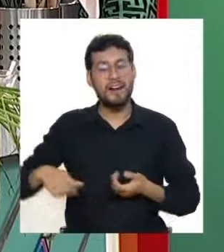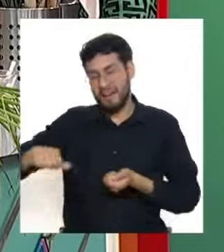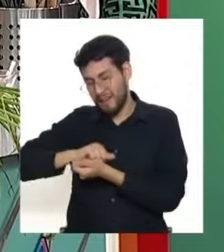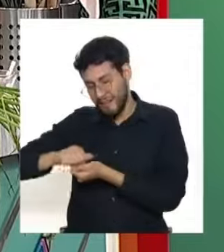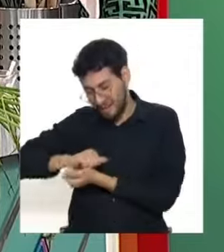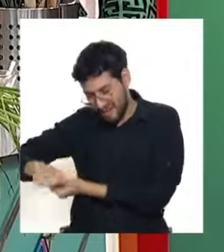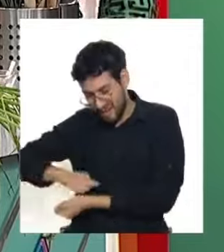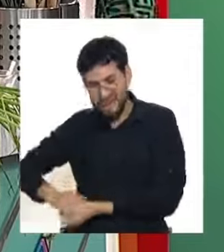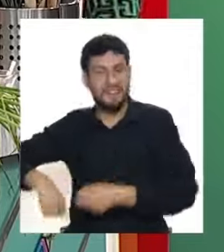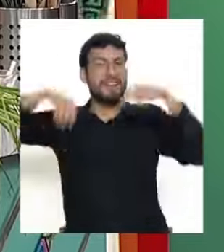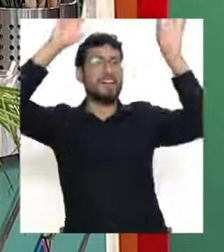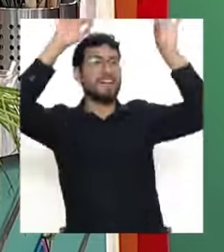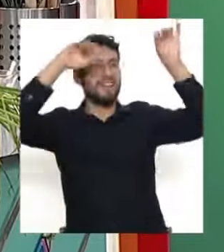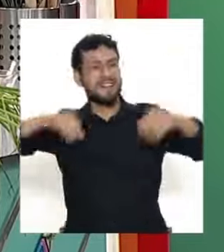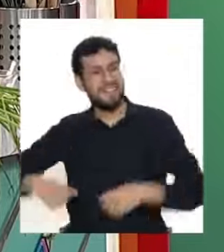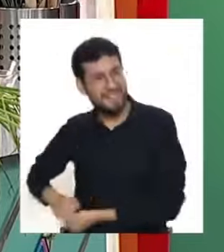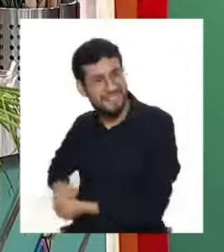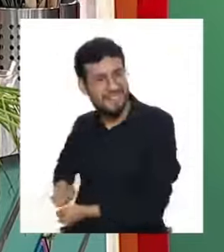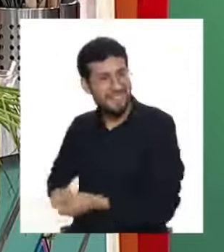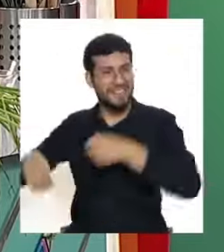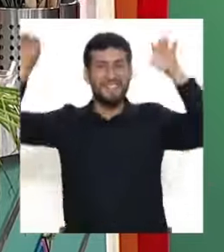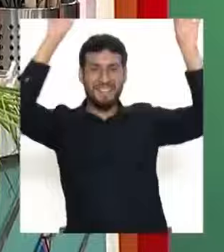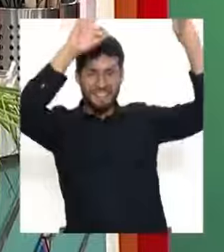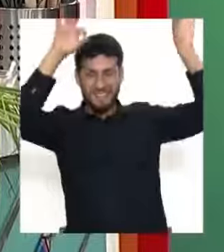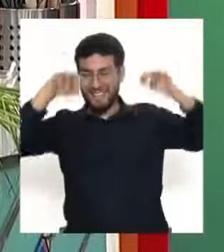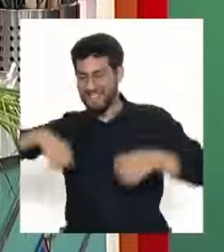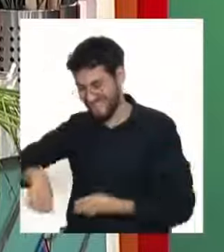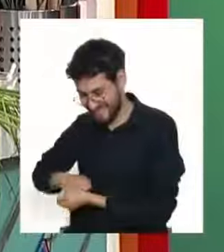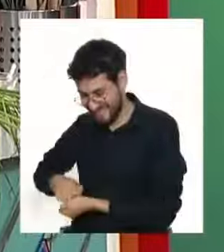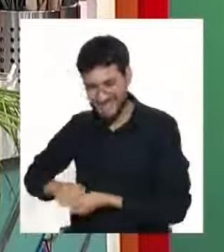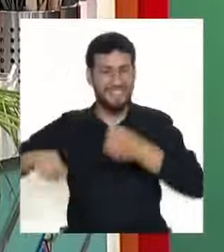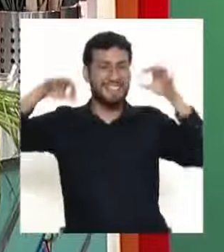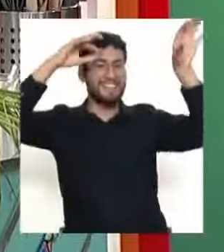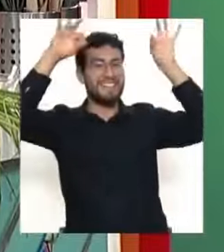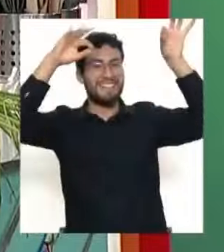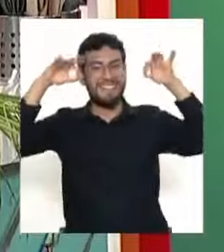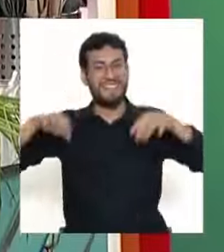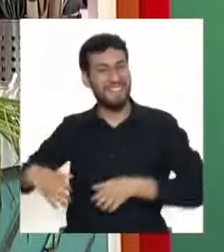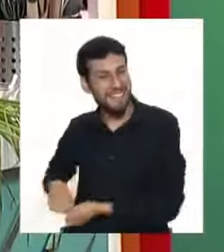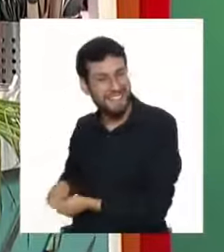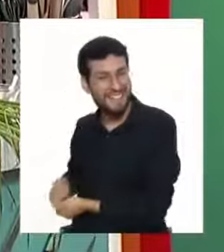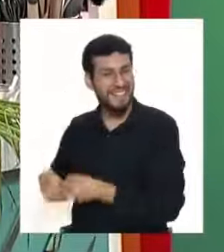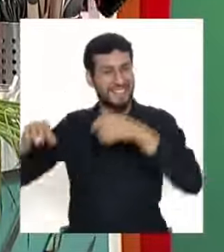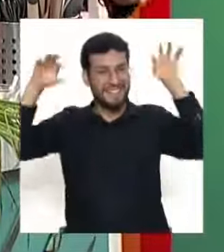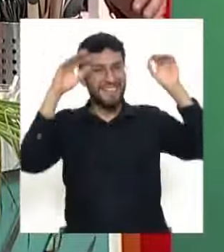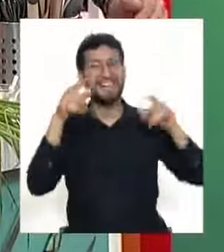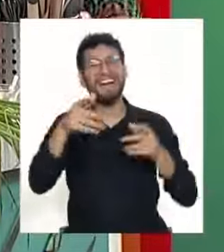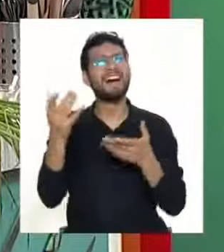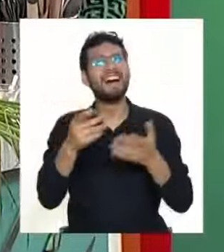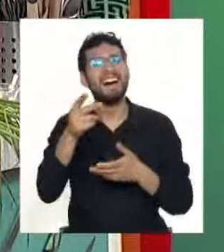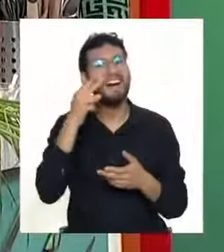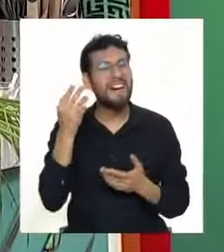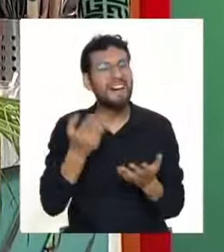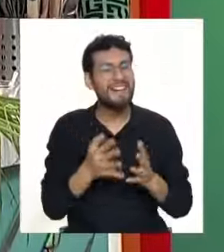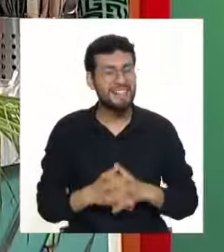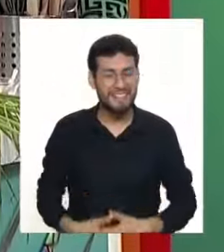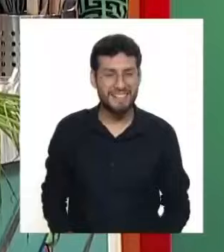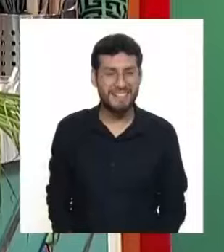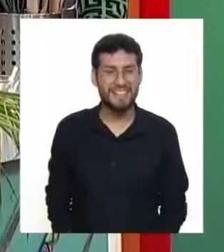tiende. Lava ah, sí, ¿no? Y tiende. Lava y tiende. Así es, ¿no? ¿De qué parte de la selva eres?